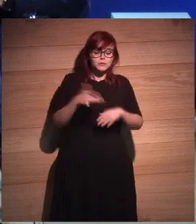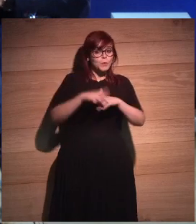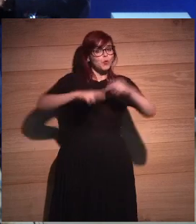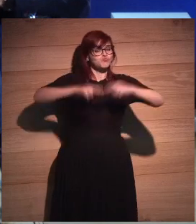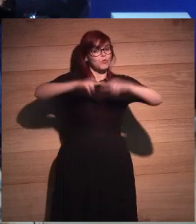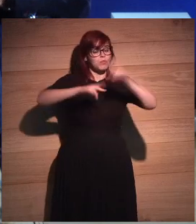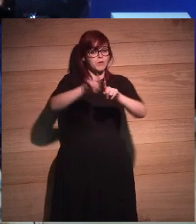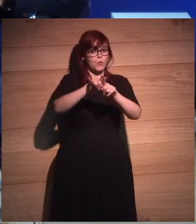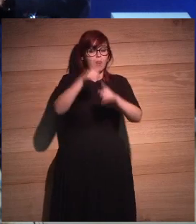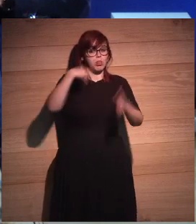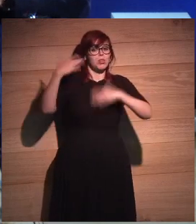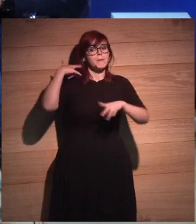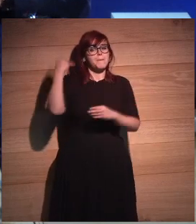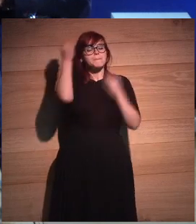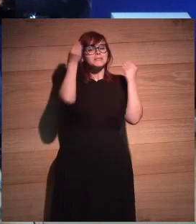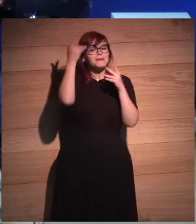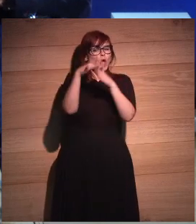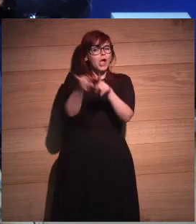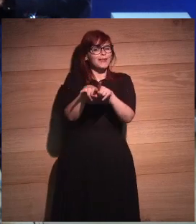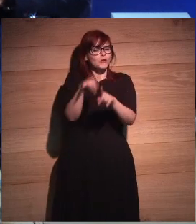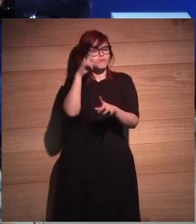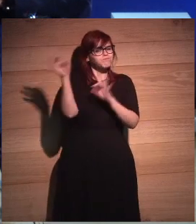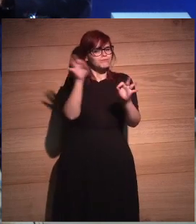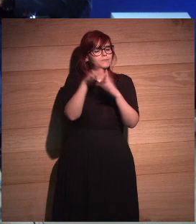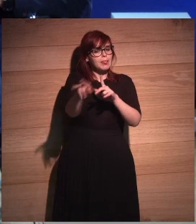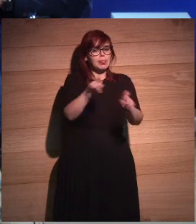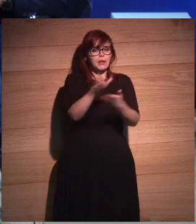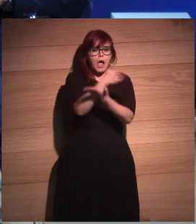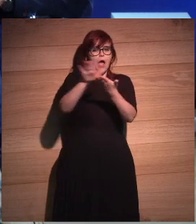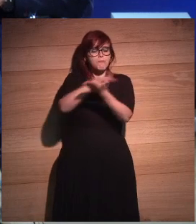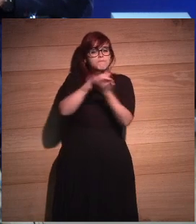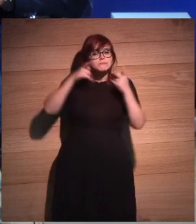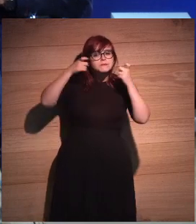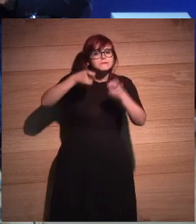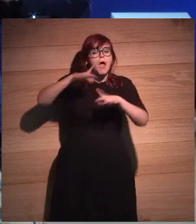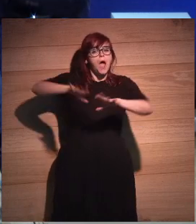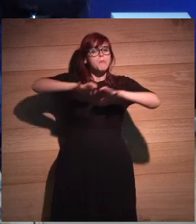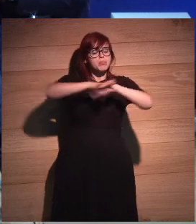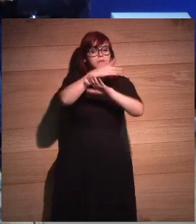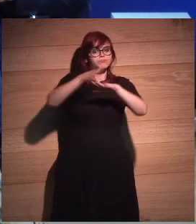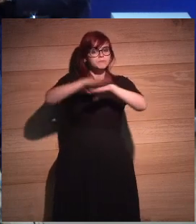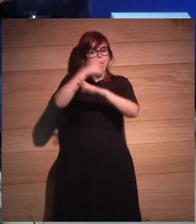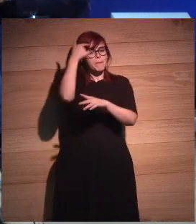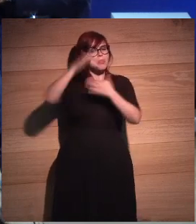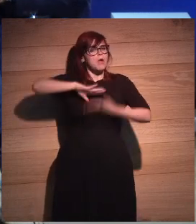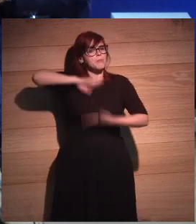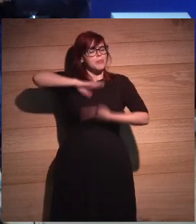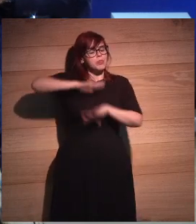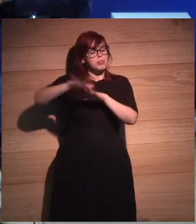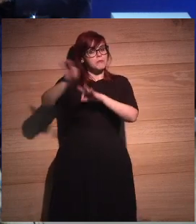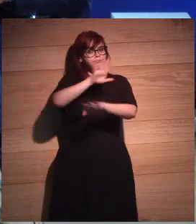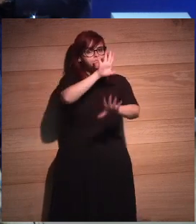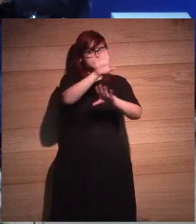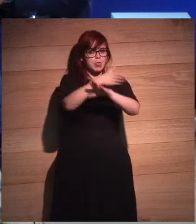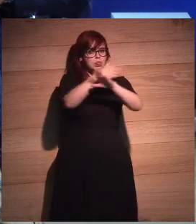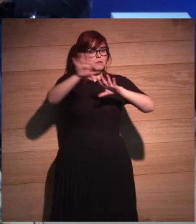construyamos lo que decía yo antes, un pensamiento crítico y seamos capaces de discernir determinadas cosas y construir nuestra propia capacidad de